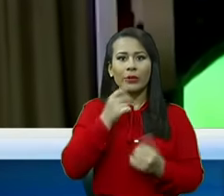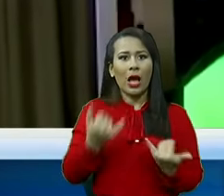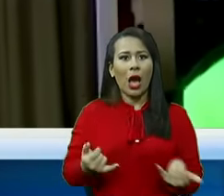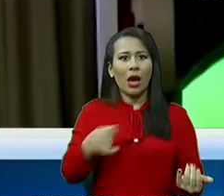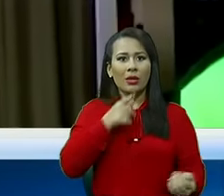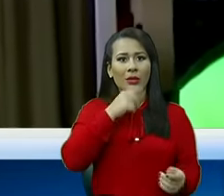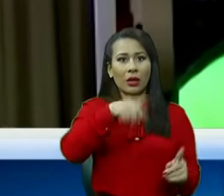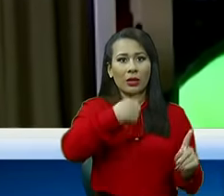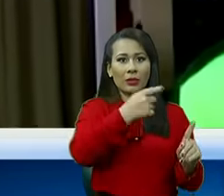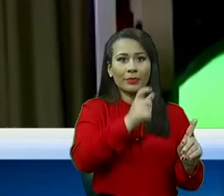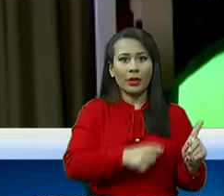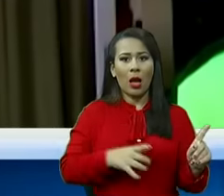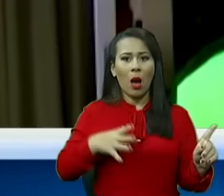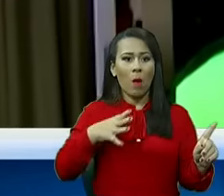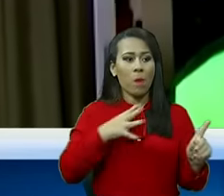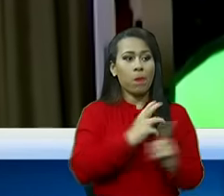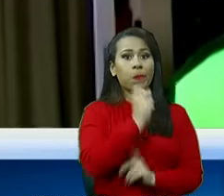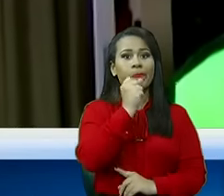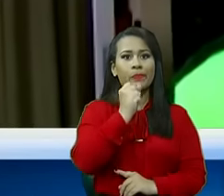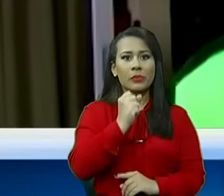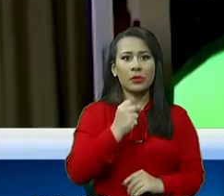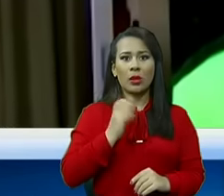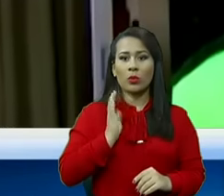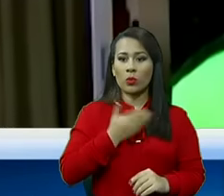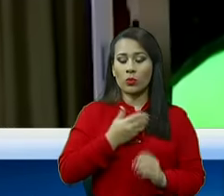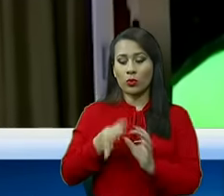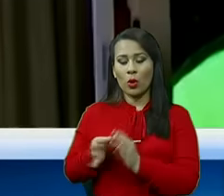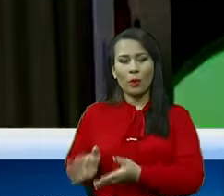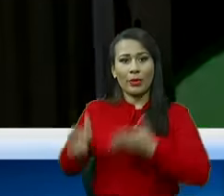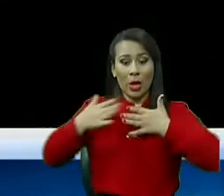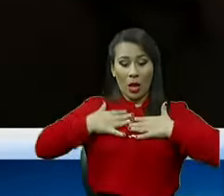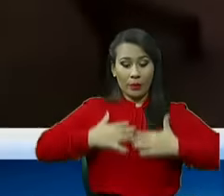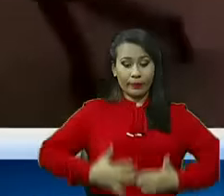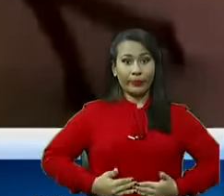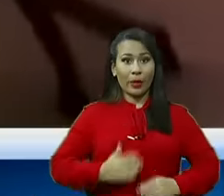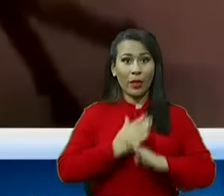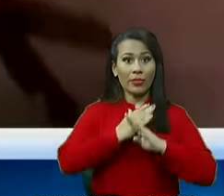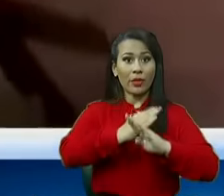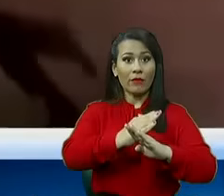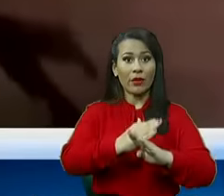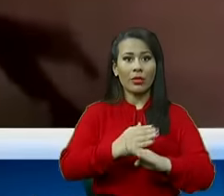fechoría de igual manera pues nuestro compañero se encontraba protegido con su chaleco